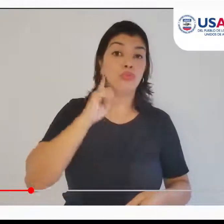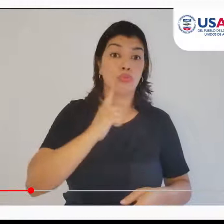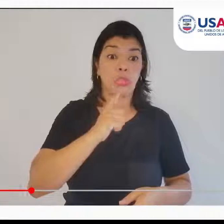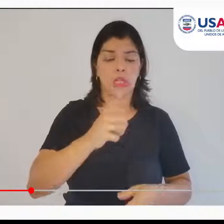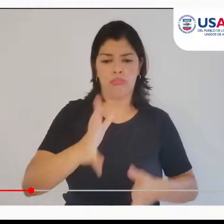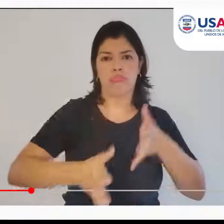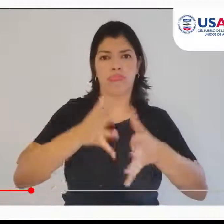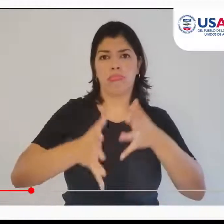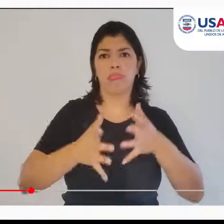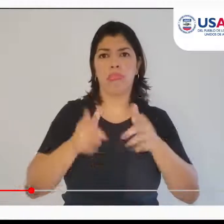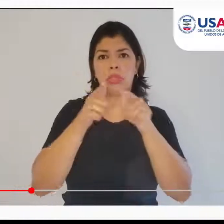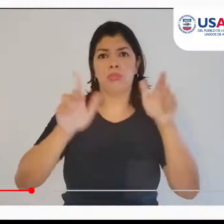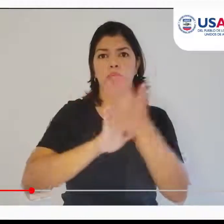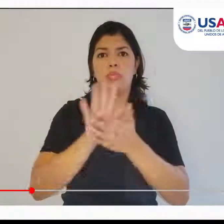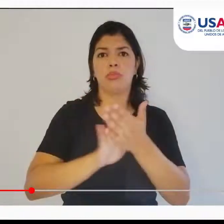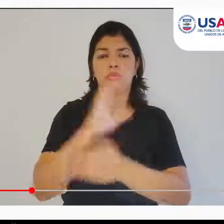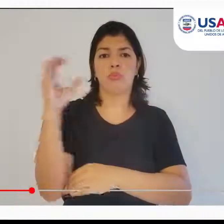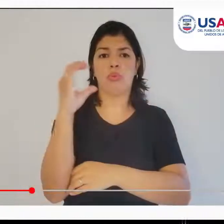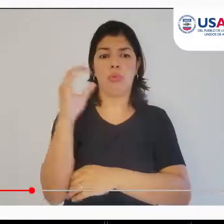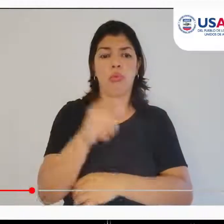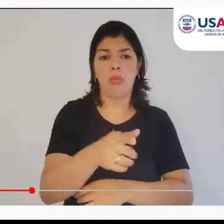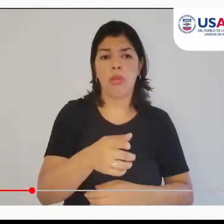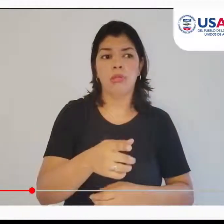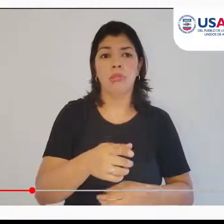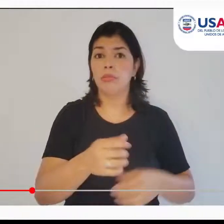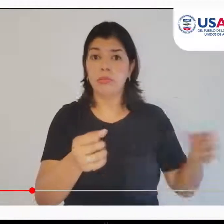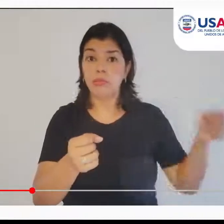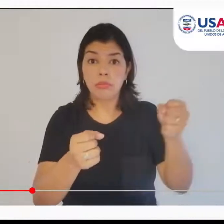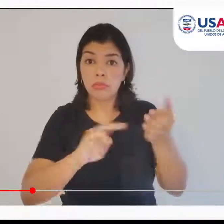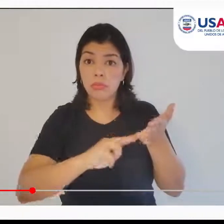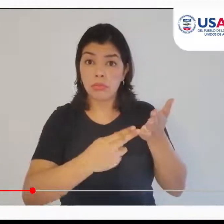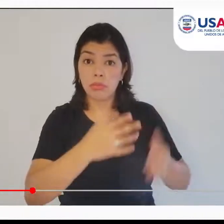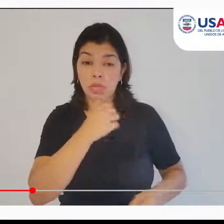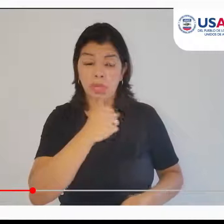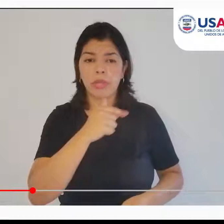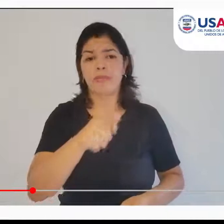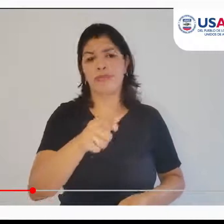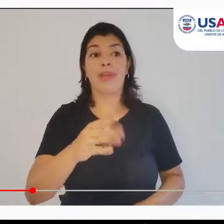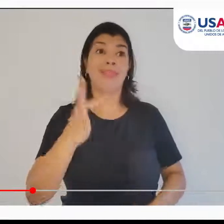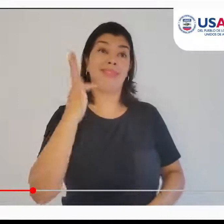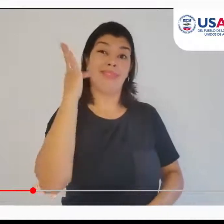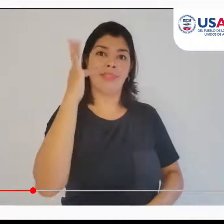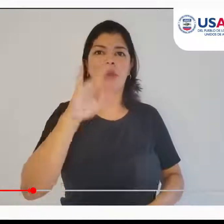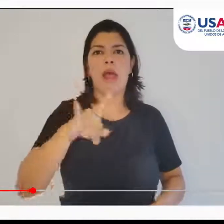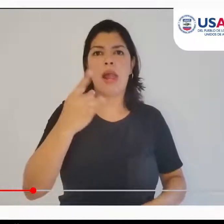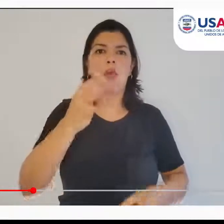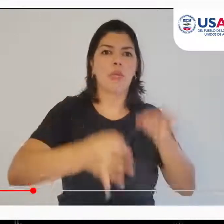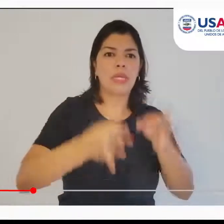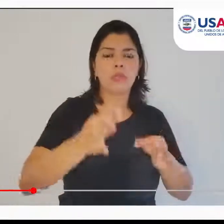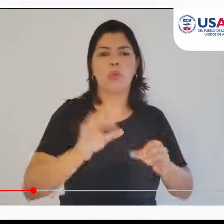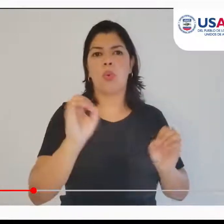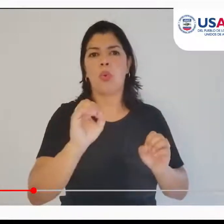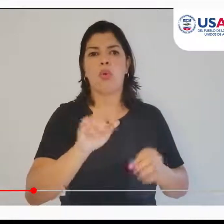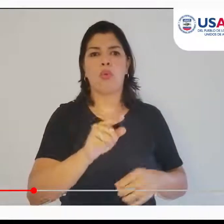señas colombiana, no puede ser tenida en cuenta como un testimonio válido o de pronto no